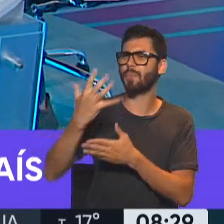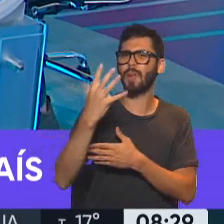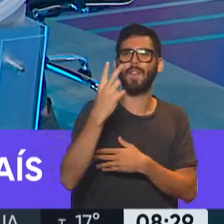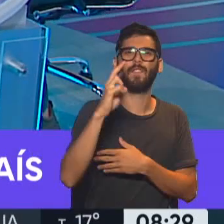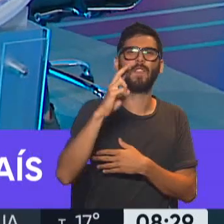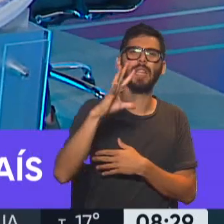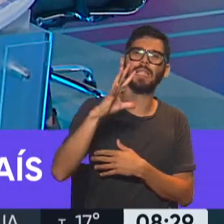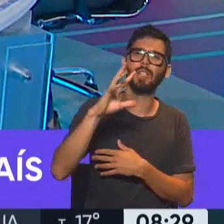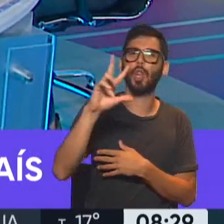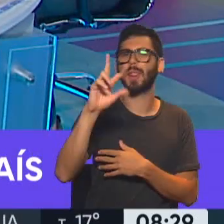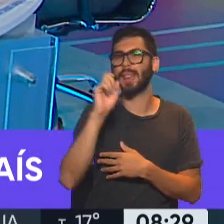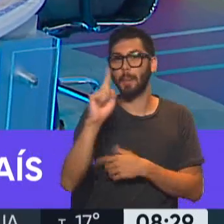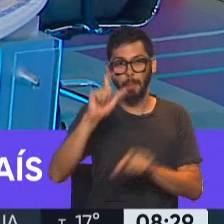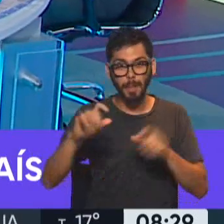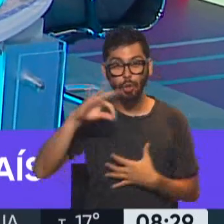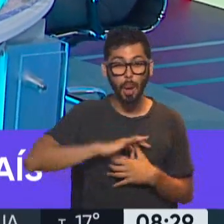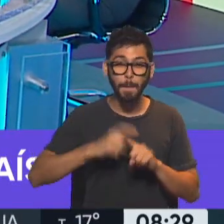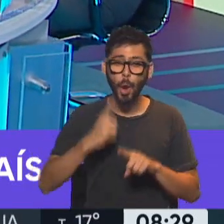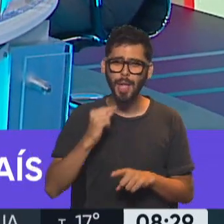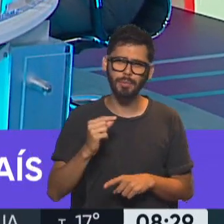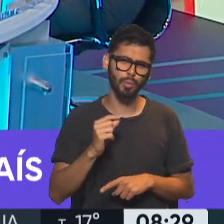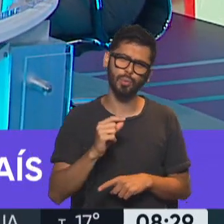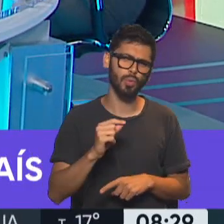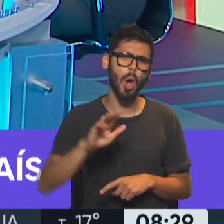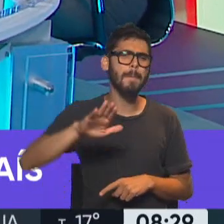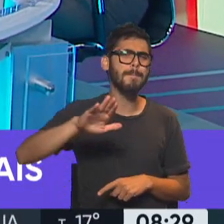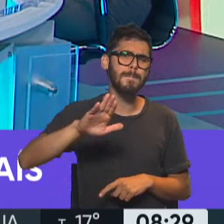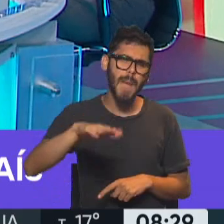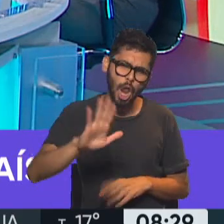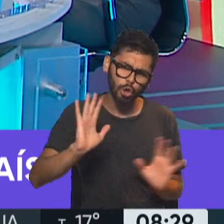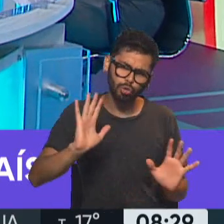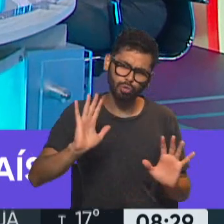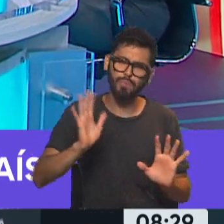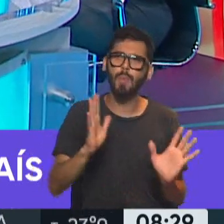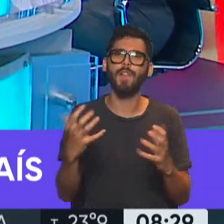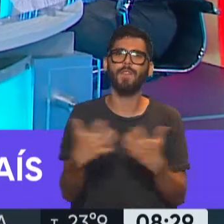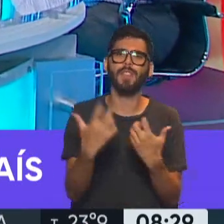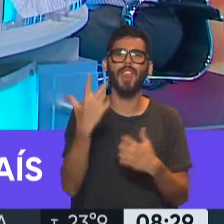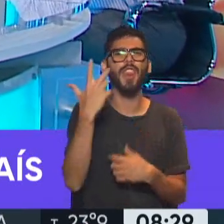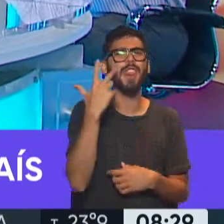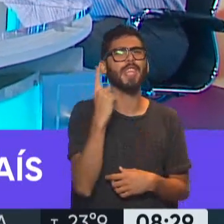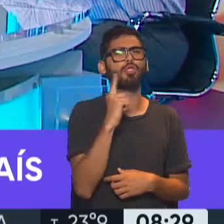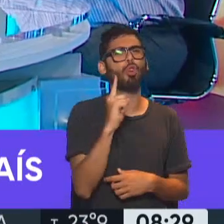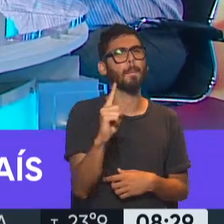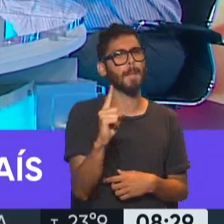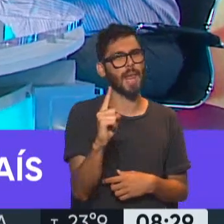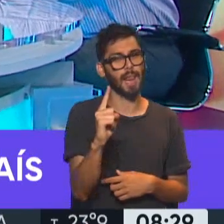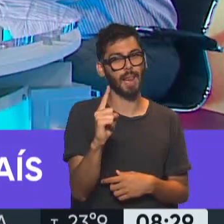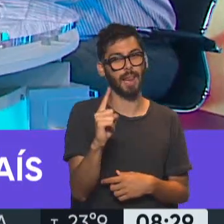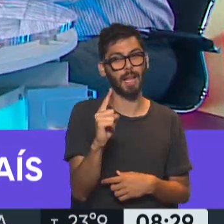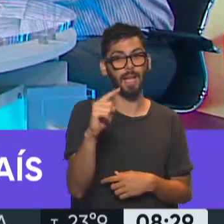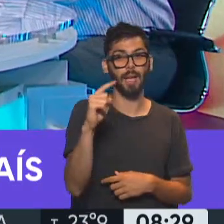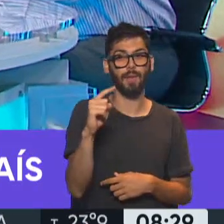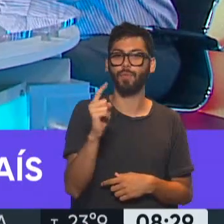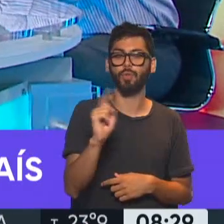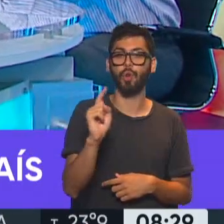30 mil casos por día, más o menos, ¿no? Sí, no, un poco menos. Un poquito menos. Para la fiesta se esperaba 18.000 Bueno, y ya estábamos en 70.000,